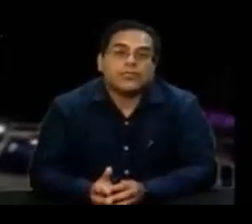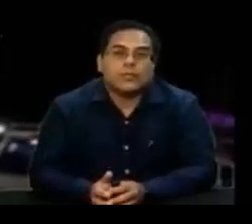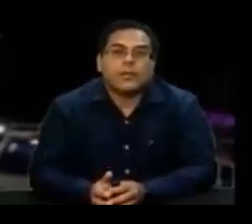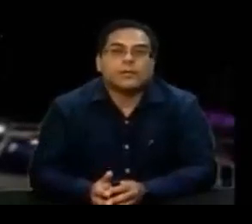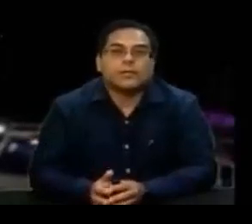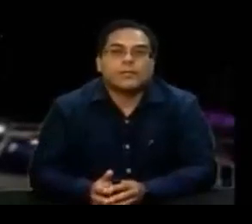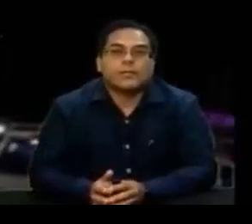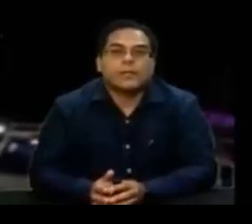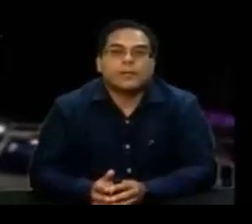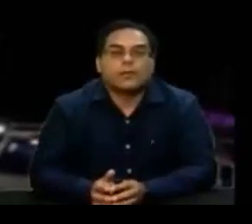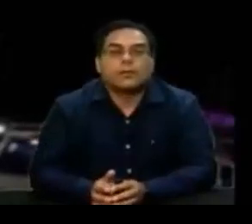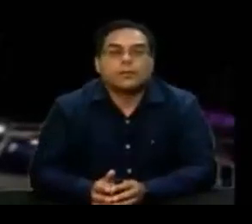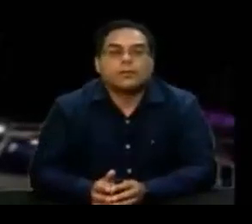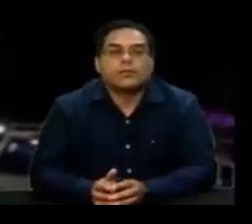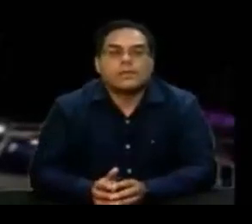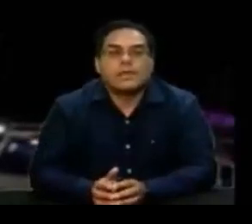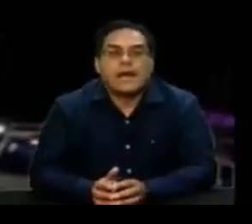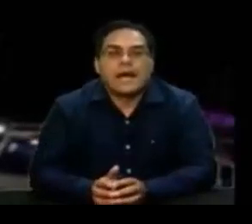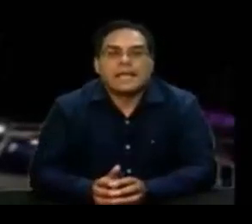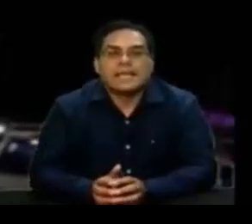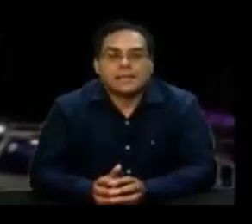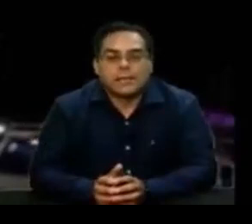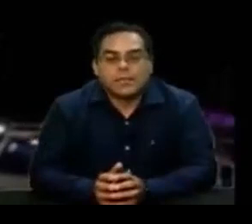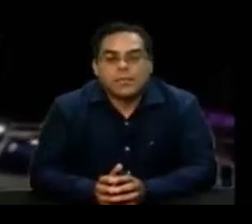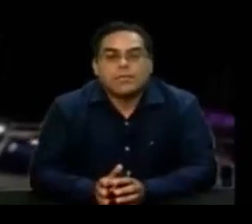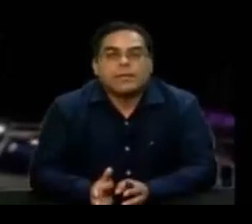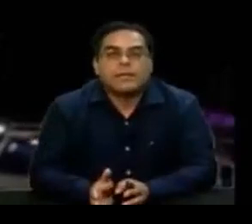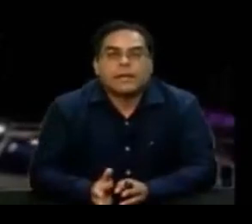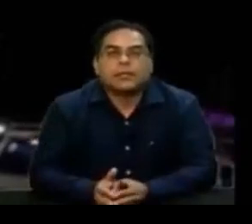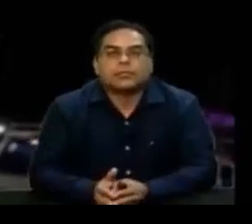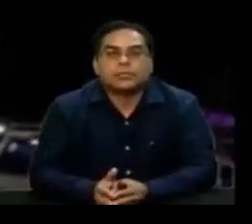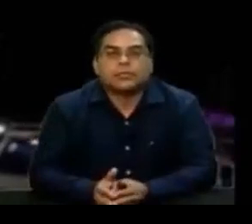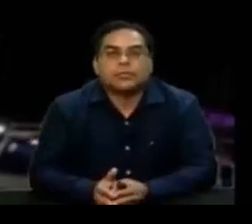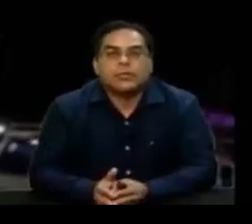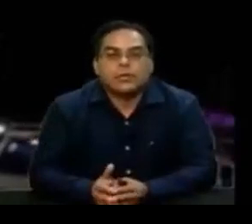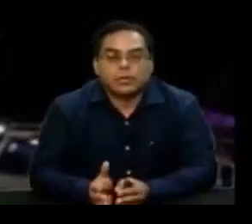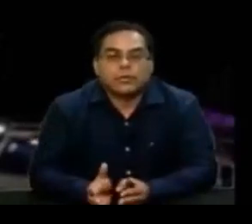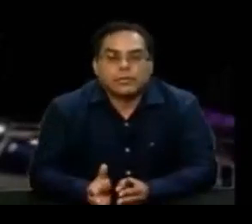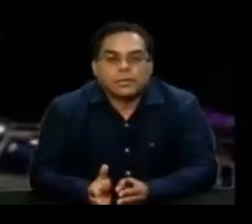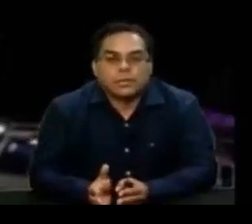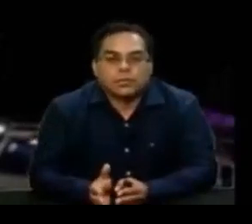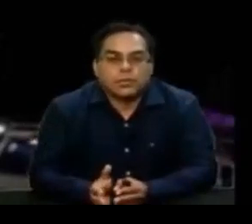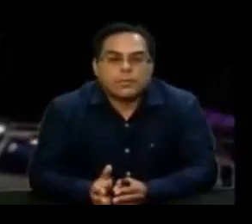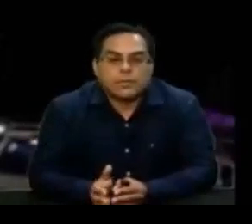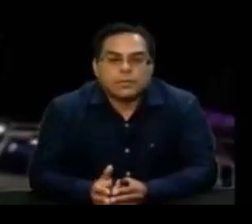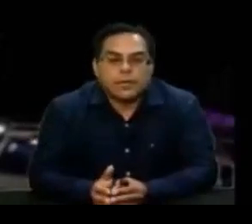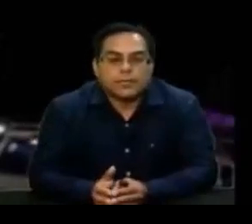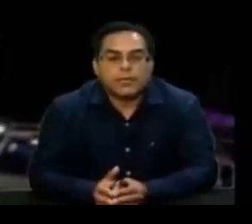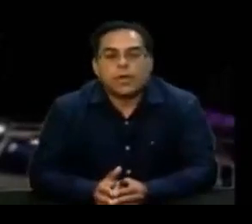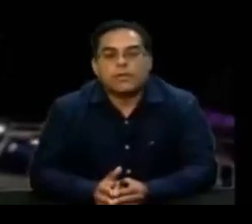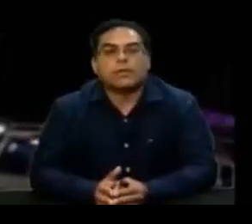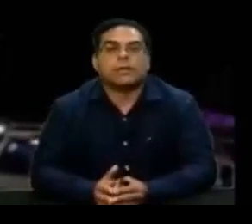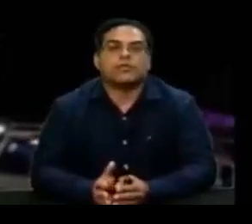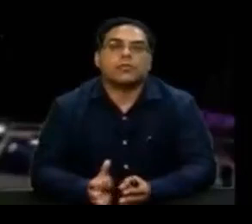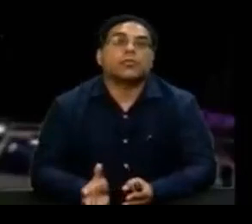no se ven, ¿no? Entonces hay que saber muy bien el diagnóstico. Cuando tengan un paciente con trauma mandibular pero no